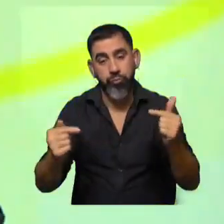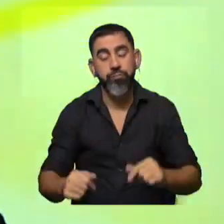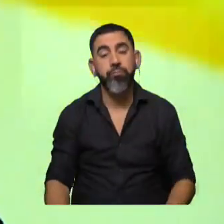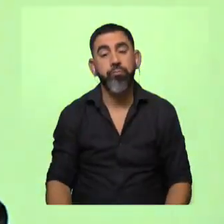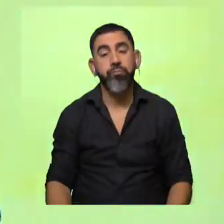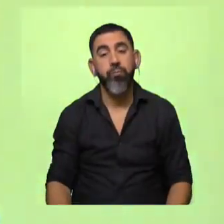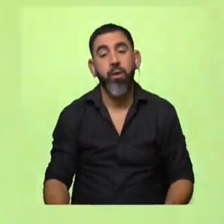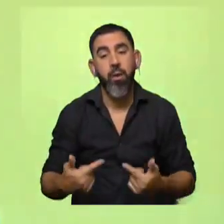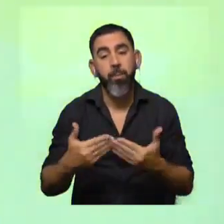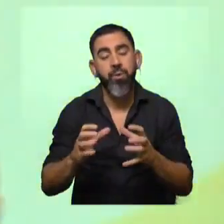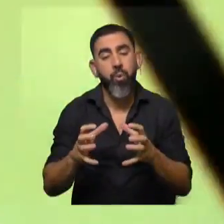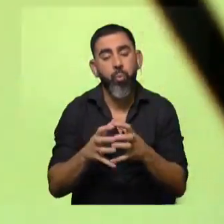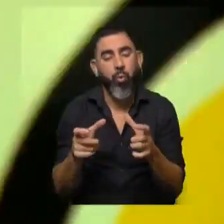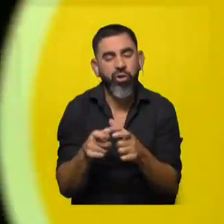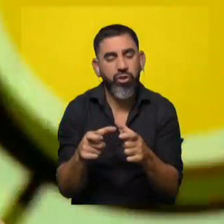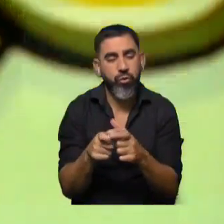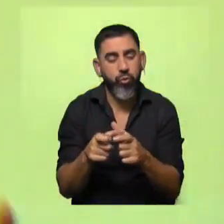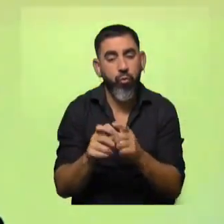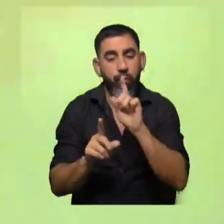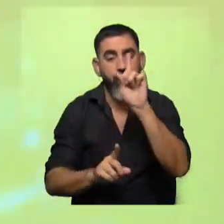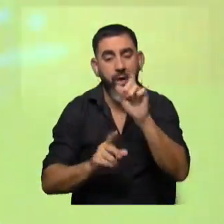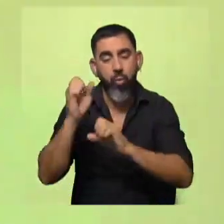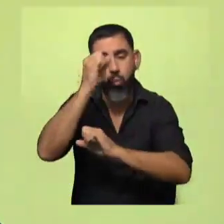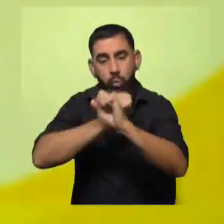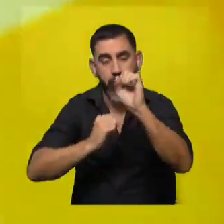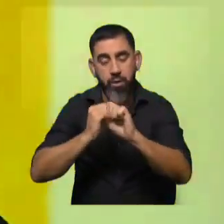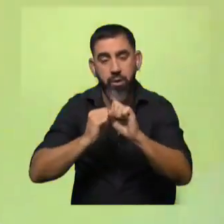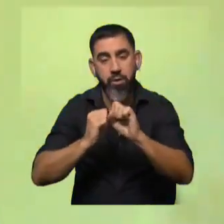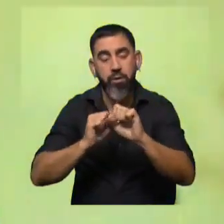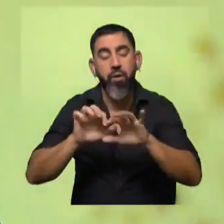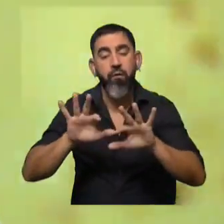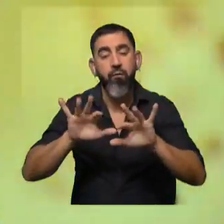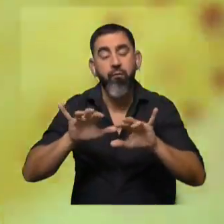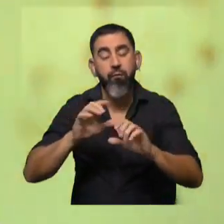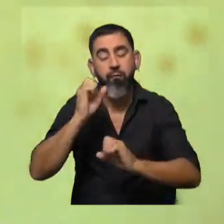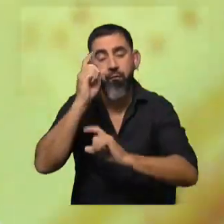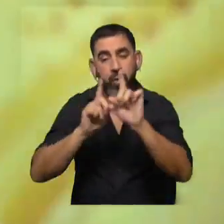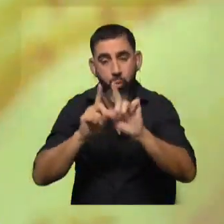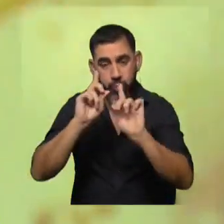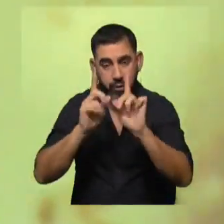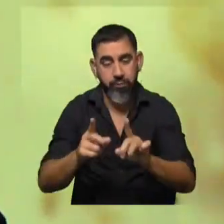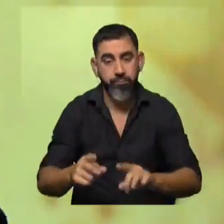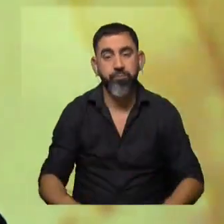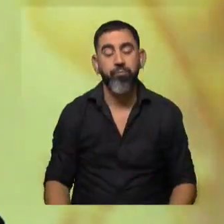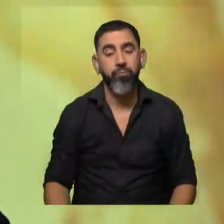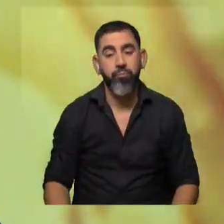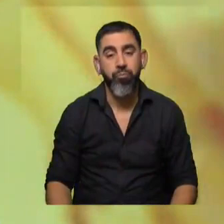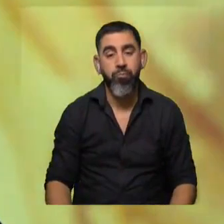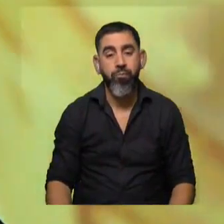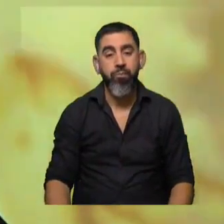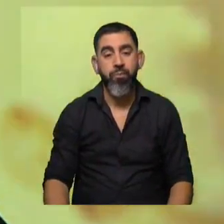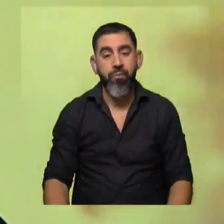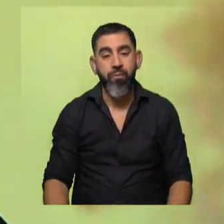Comenzamos en un grupo relativamente pequeño de Facultad de Ingeniería y Facultad de Información y Comunicación. Y bueno, empezamos